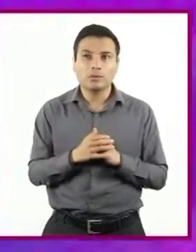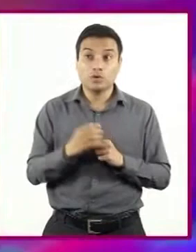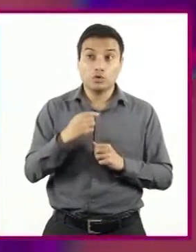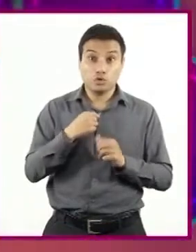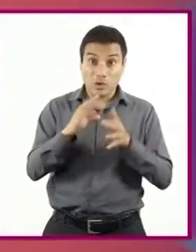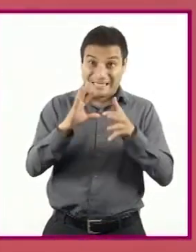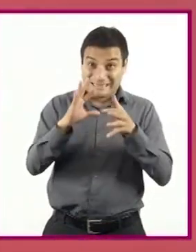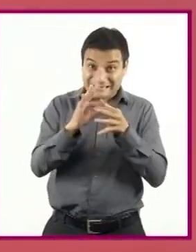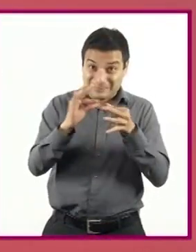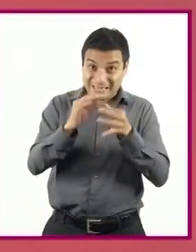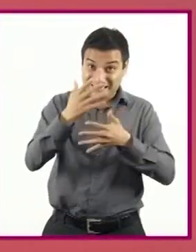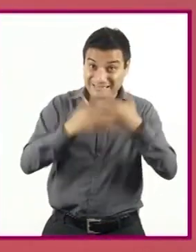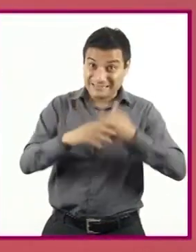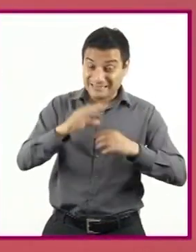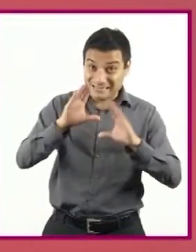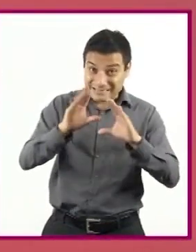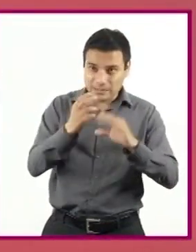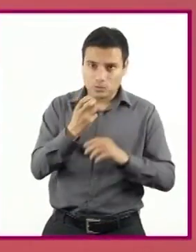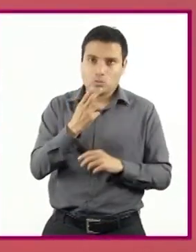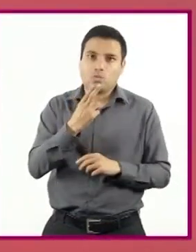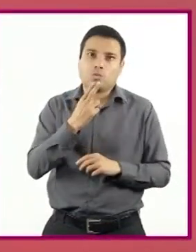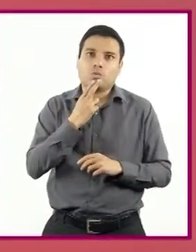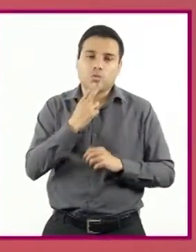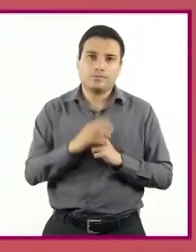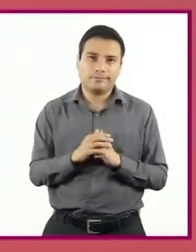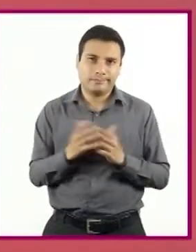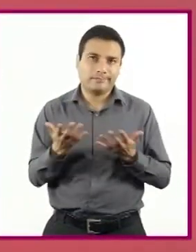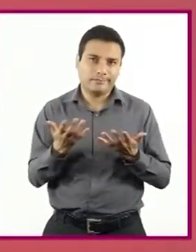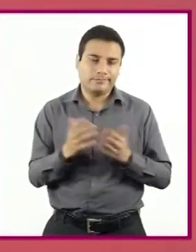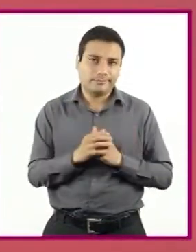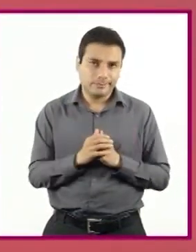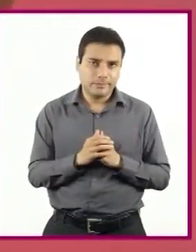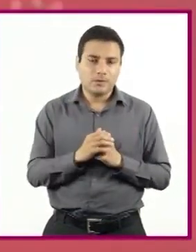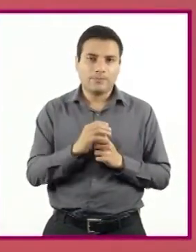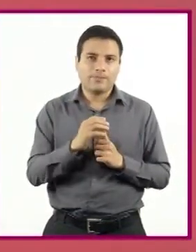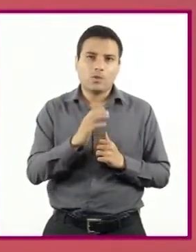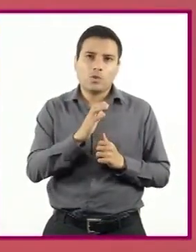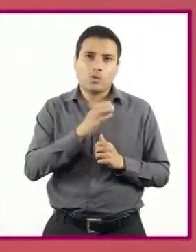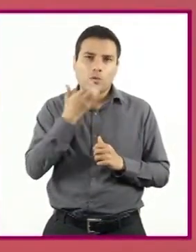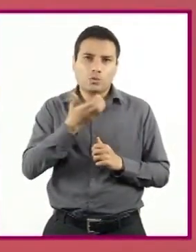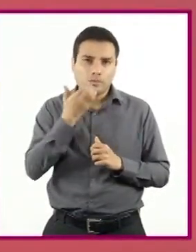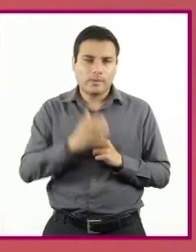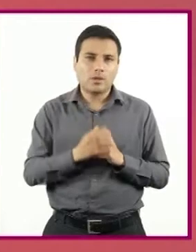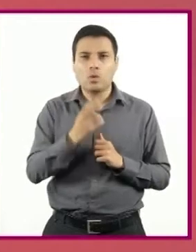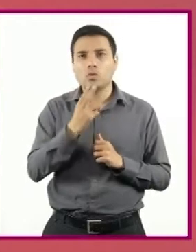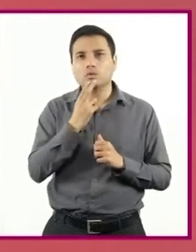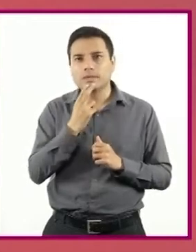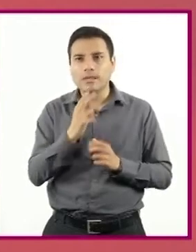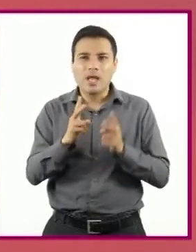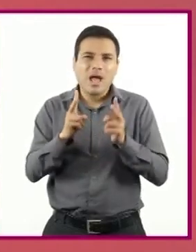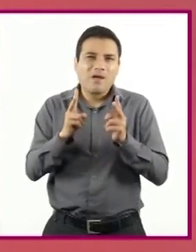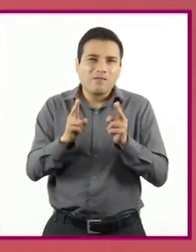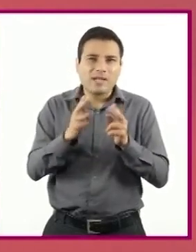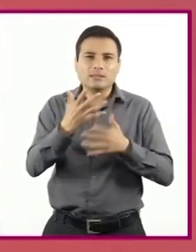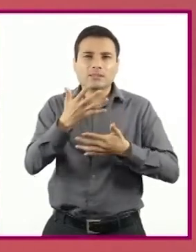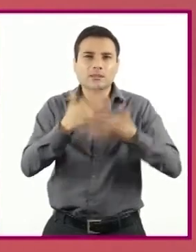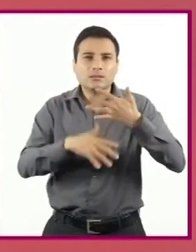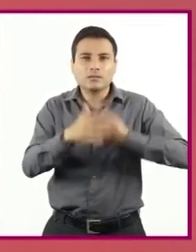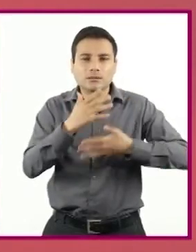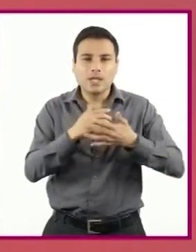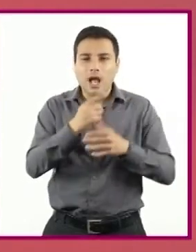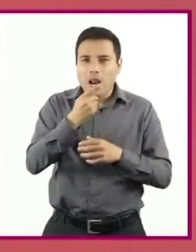muy útil y muchos de ellos se estructuran como versos, es decir, tienen un ritmo, la melodía que generan las